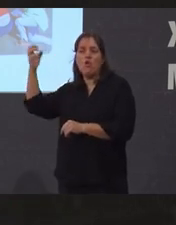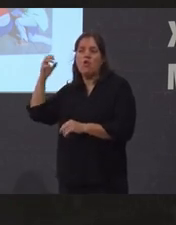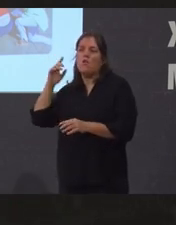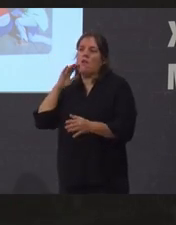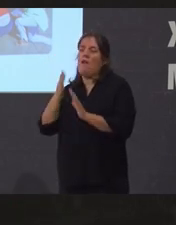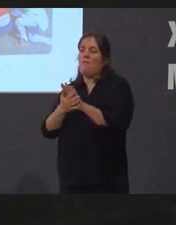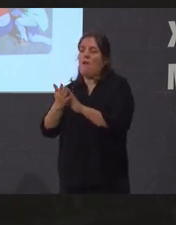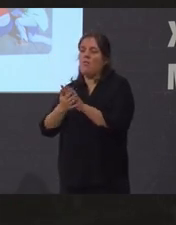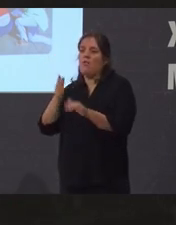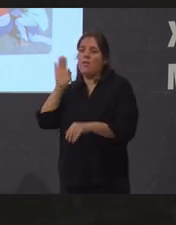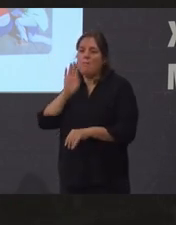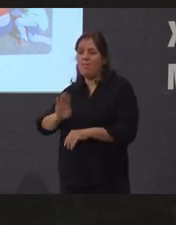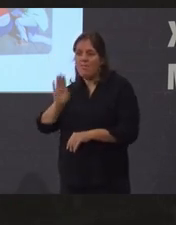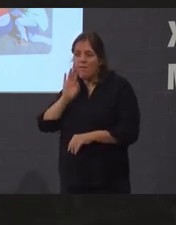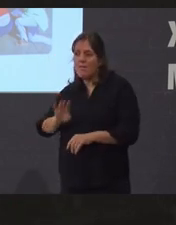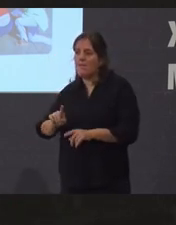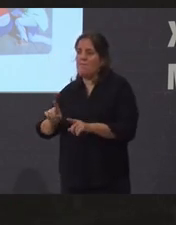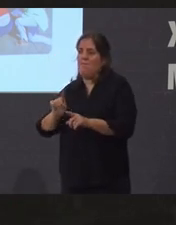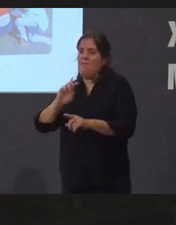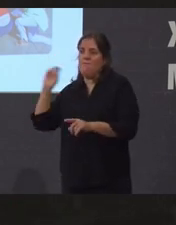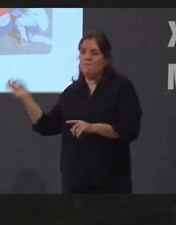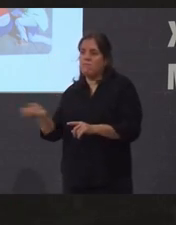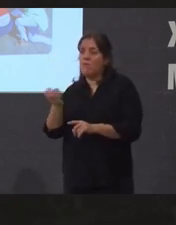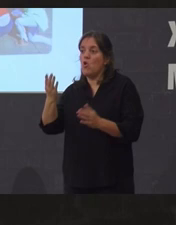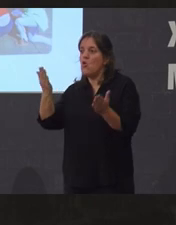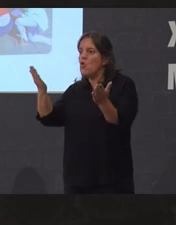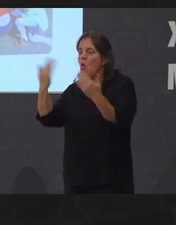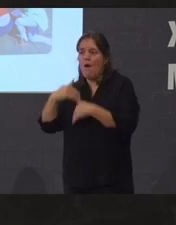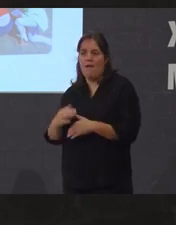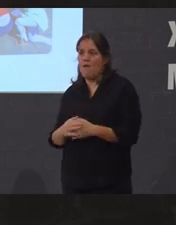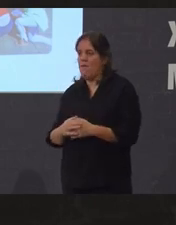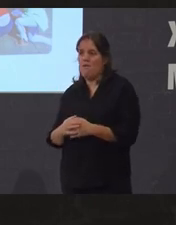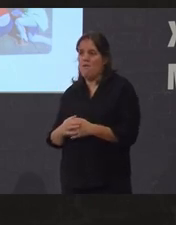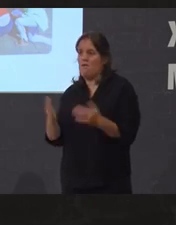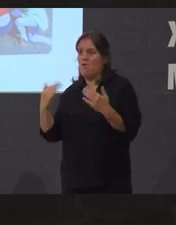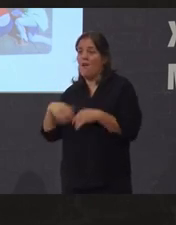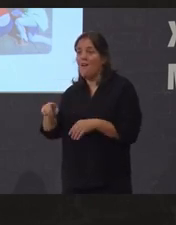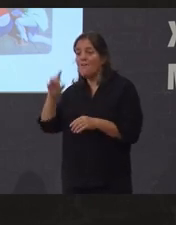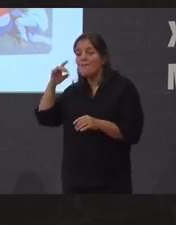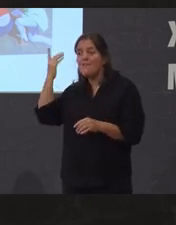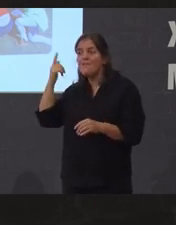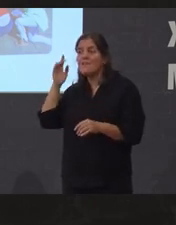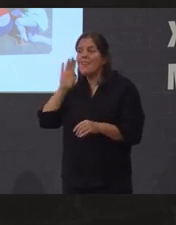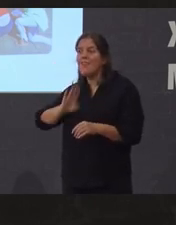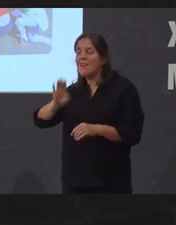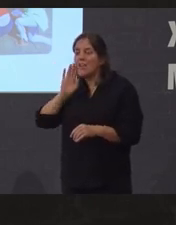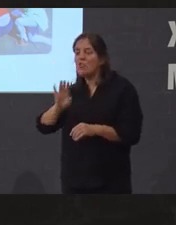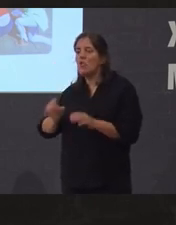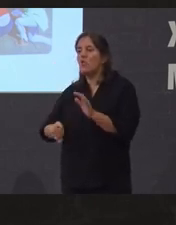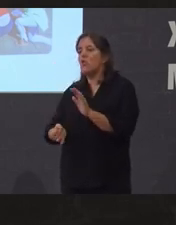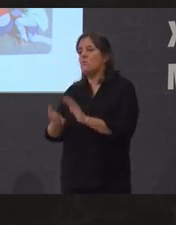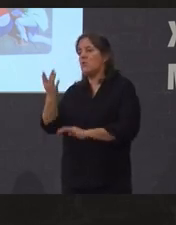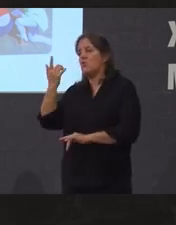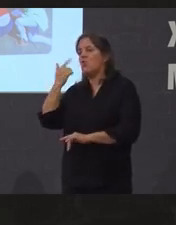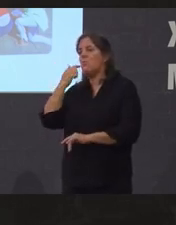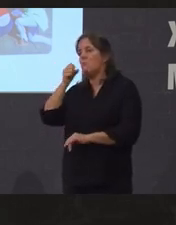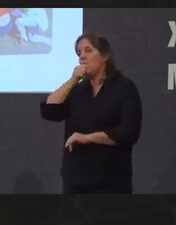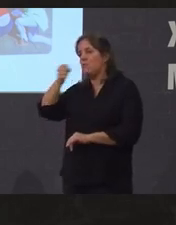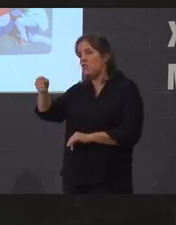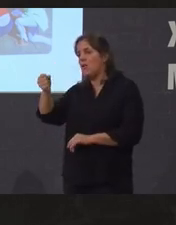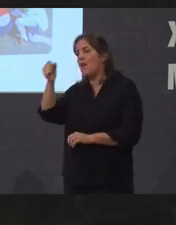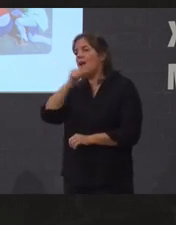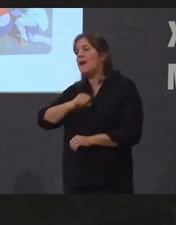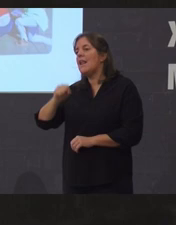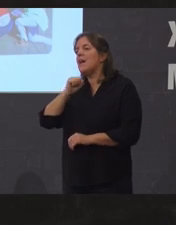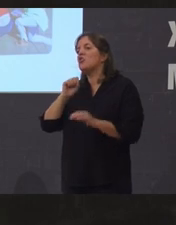e condenaron a toda esta xente por isto. Ese delito o inventou o PSOE no ano 95,